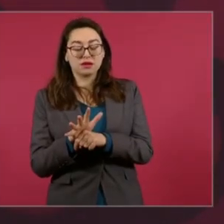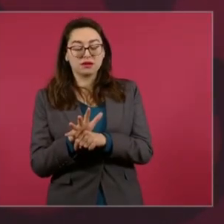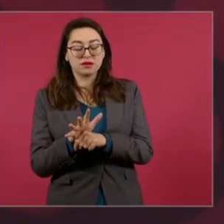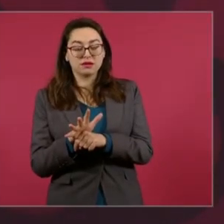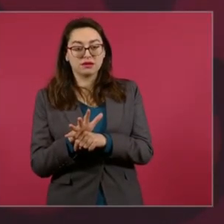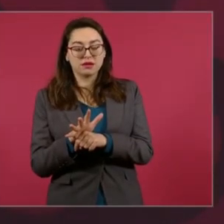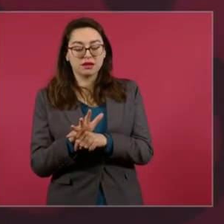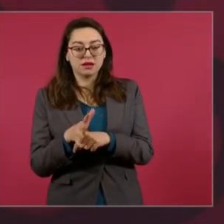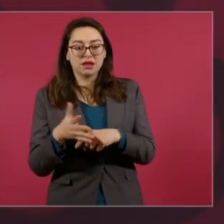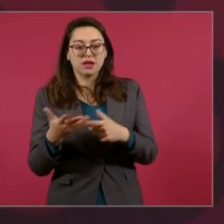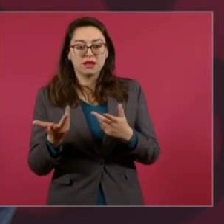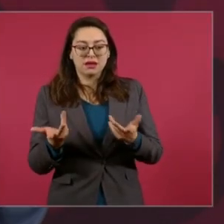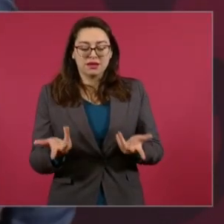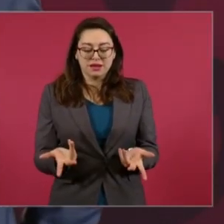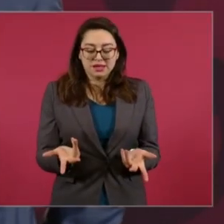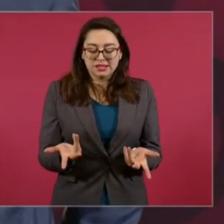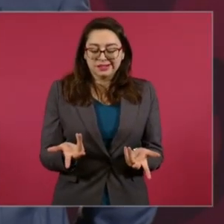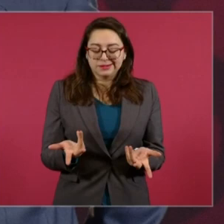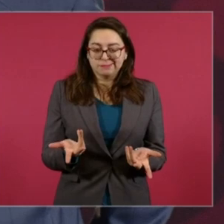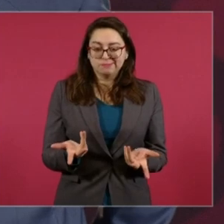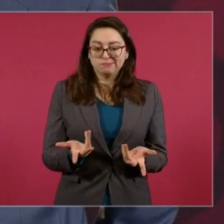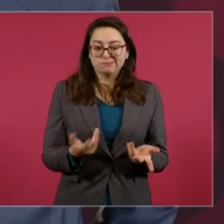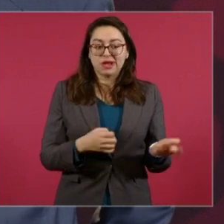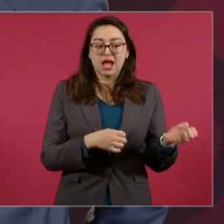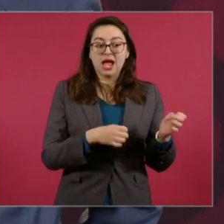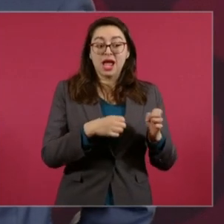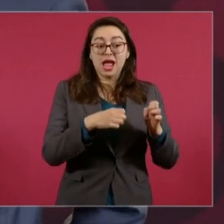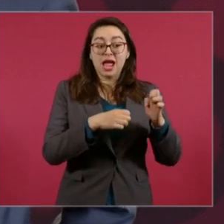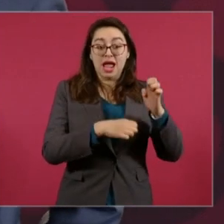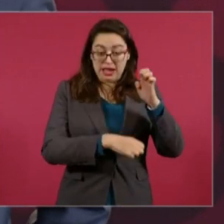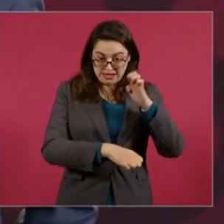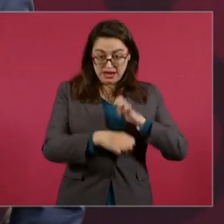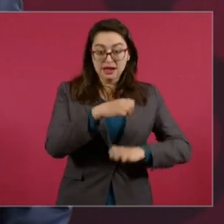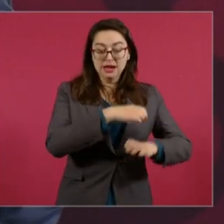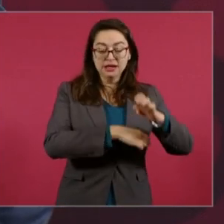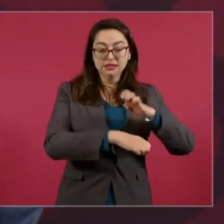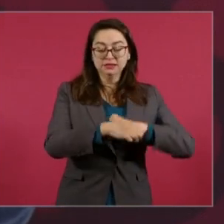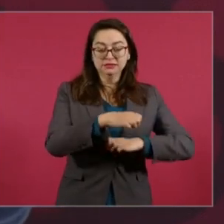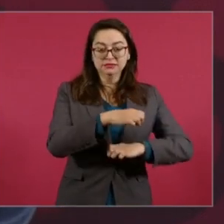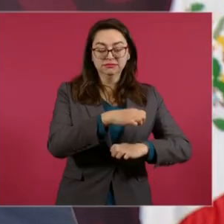los empresarios más